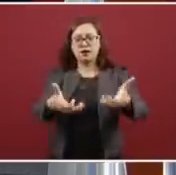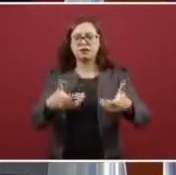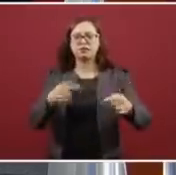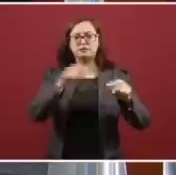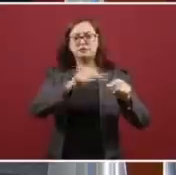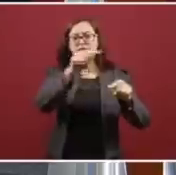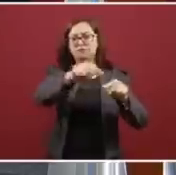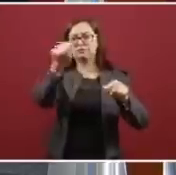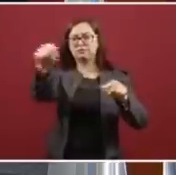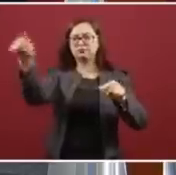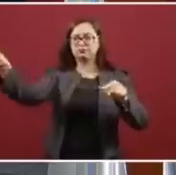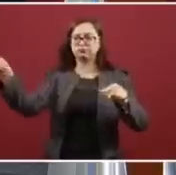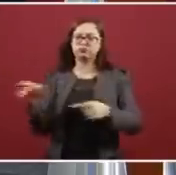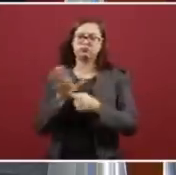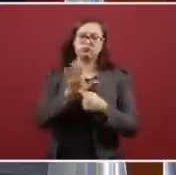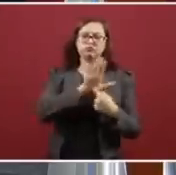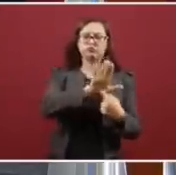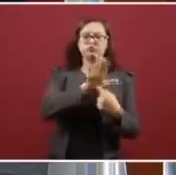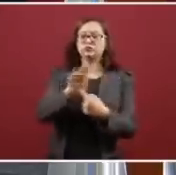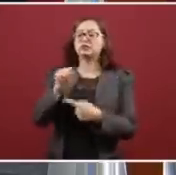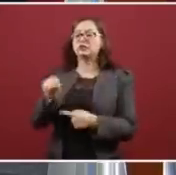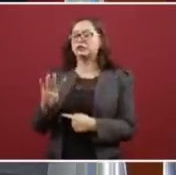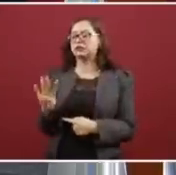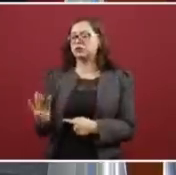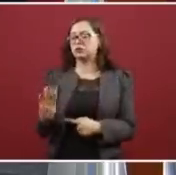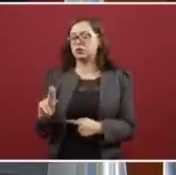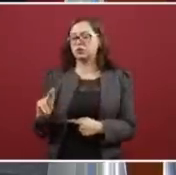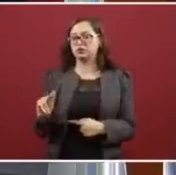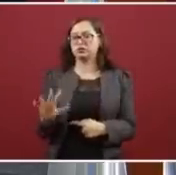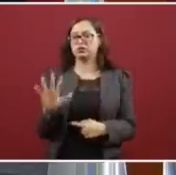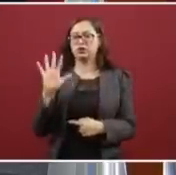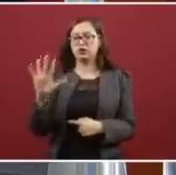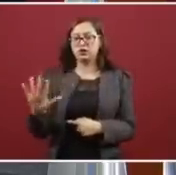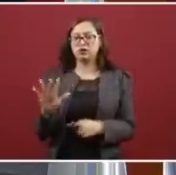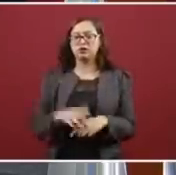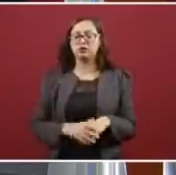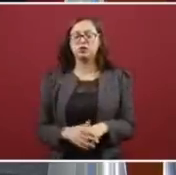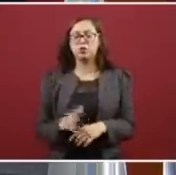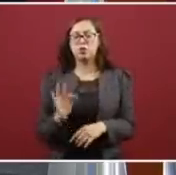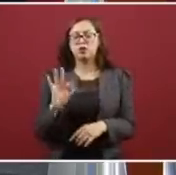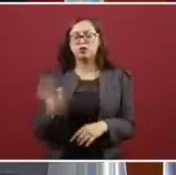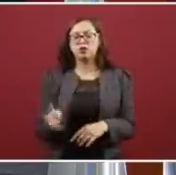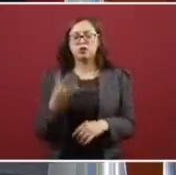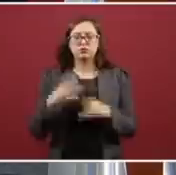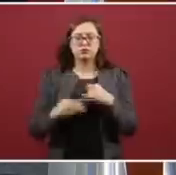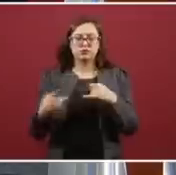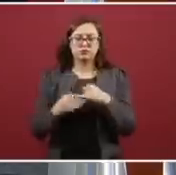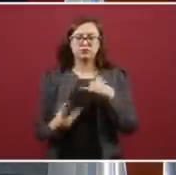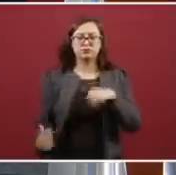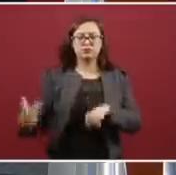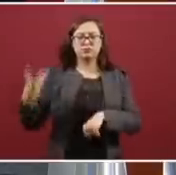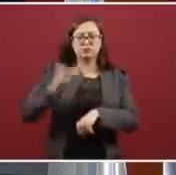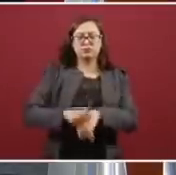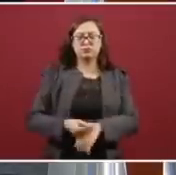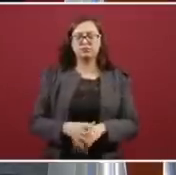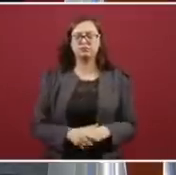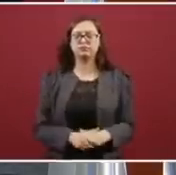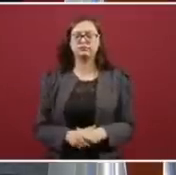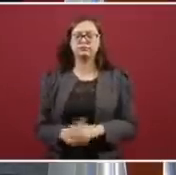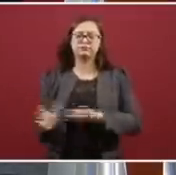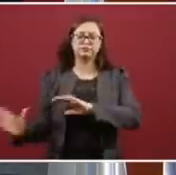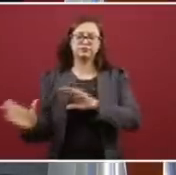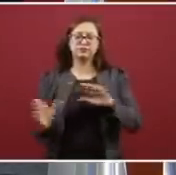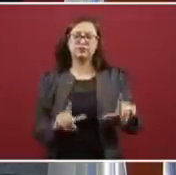abasto está dando al público a 1985 con un margen de 44 centavos vamos ahora la